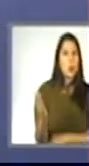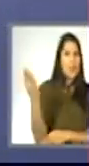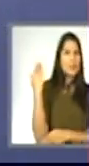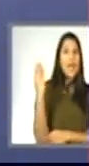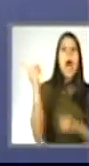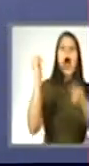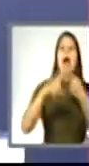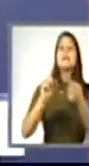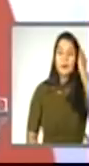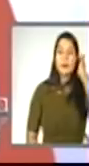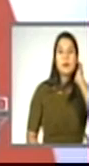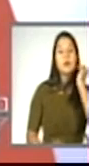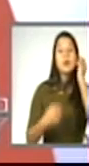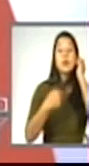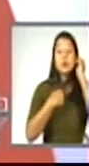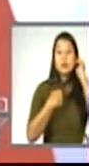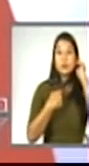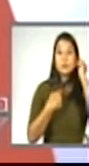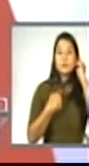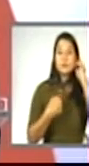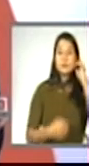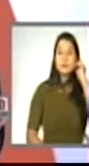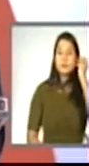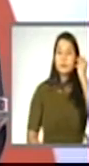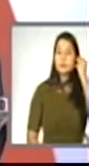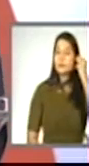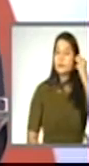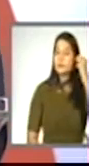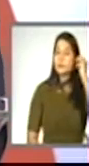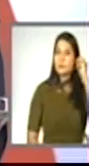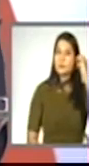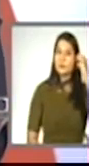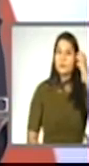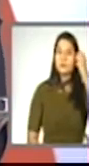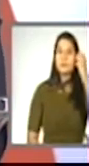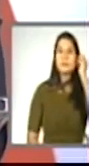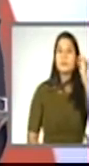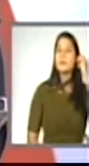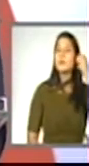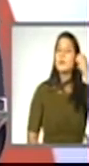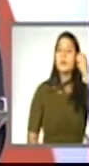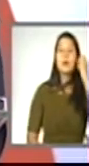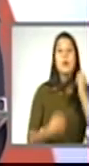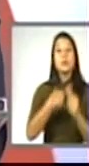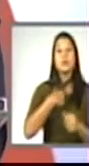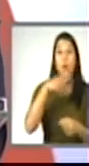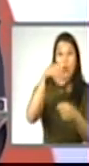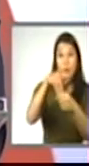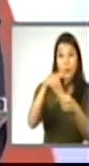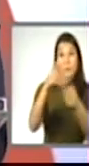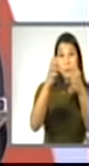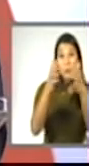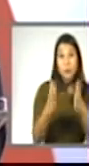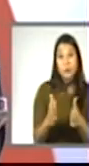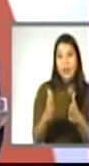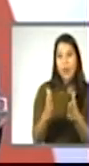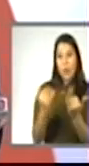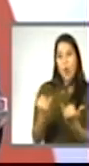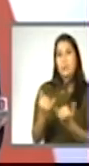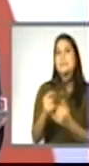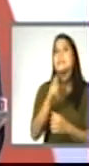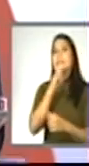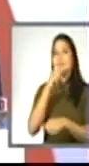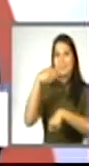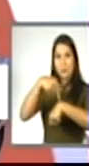tuvieron el 7 y el 8 de enero. Entonces, ¿cuál era su mensaje? Era: conózcanme, aquí estoy, existimos, voten por